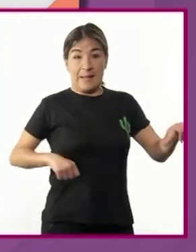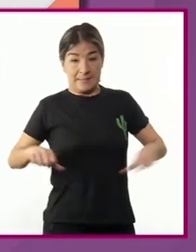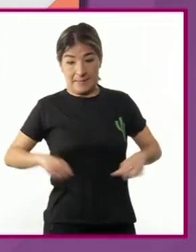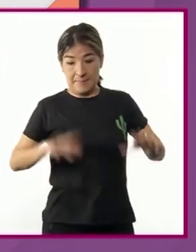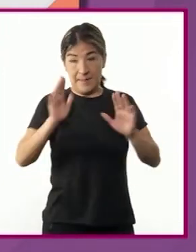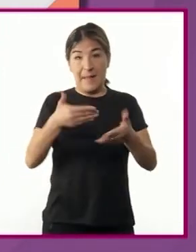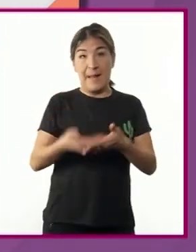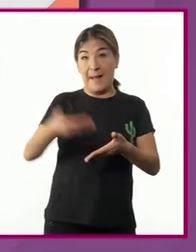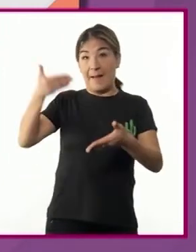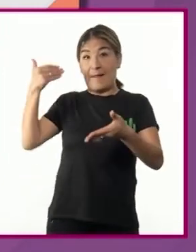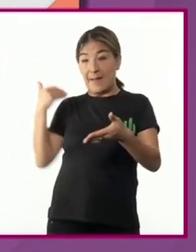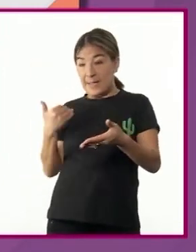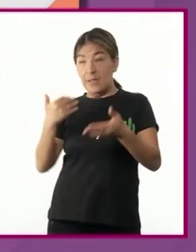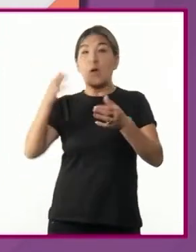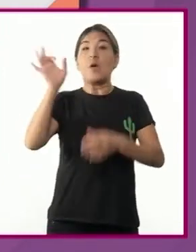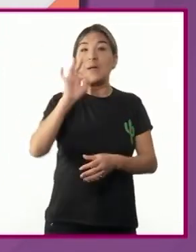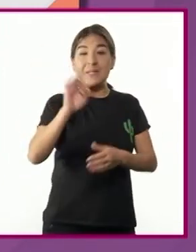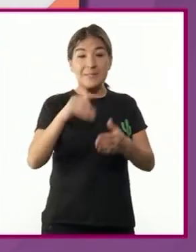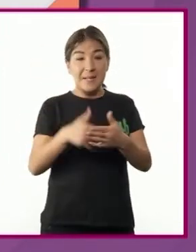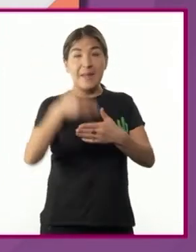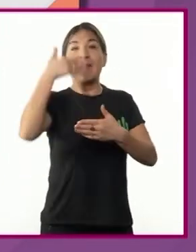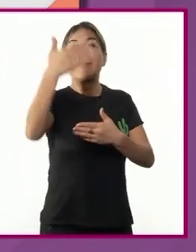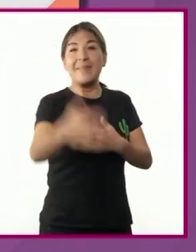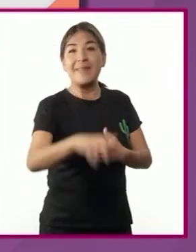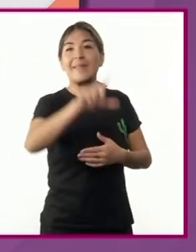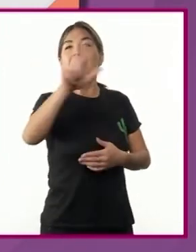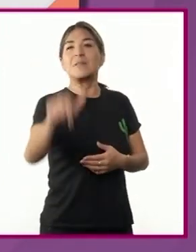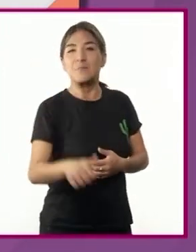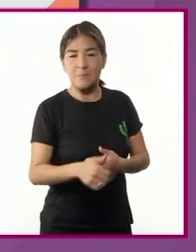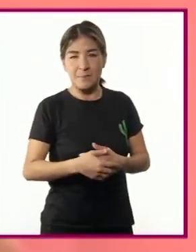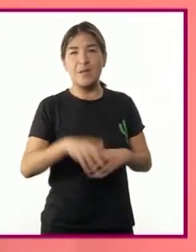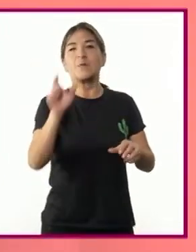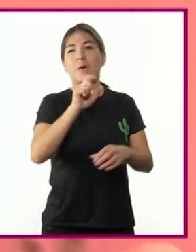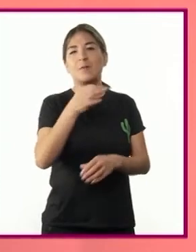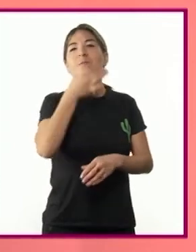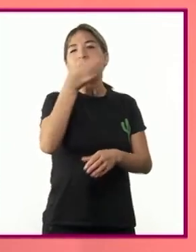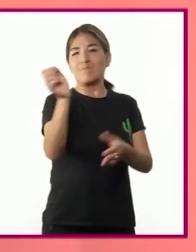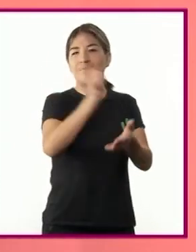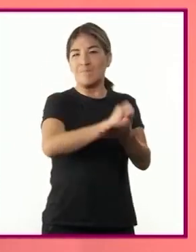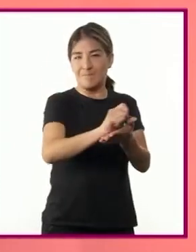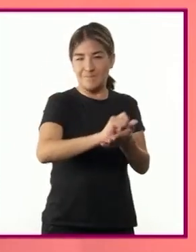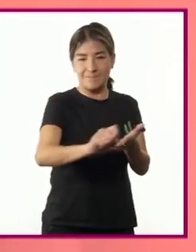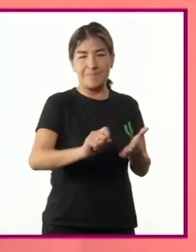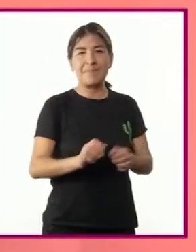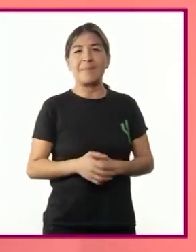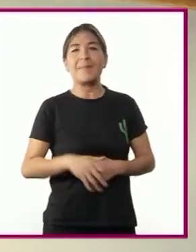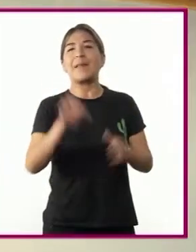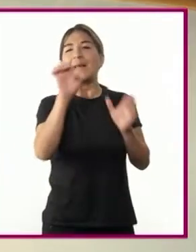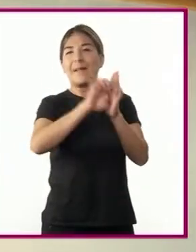o posterior al momento en que se expresa. Por ejemplo,